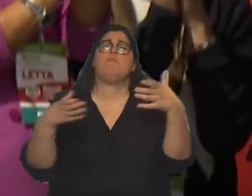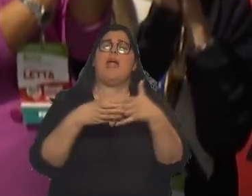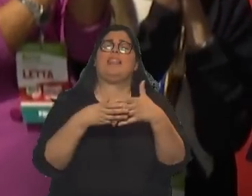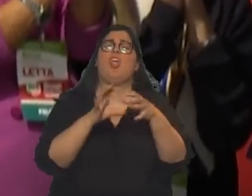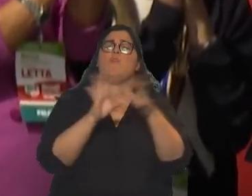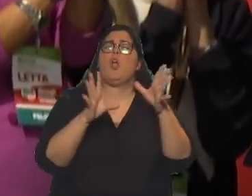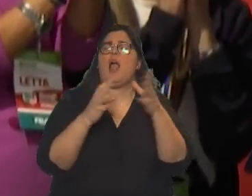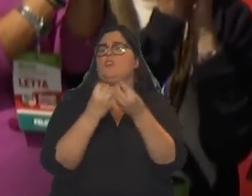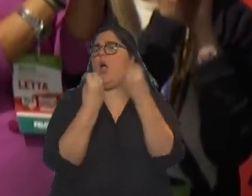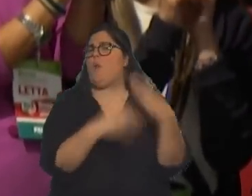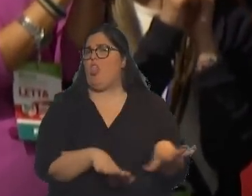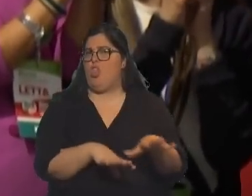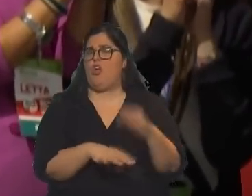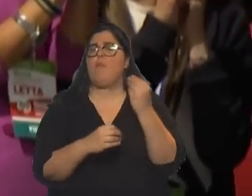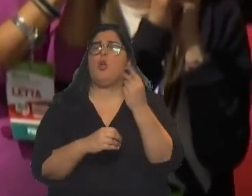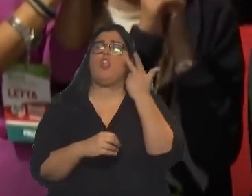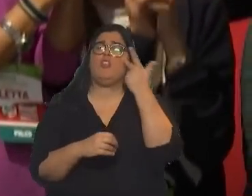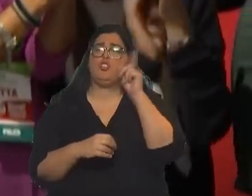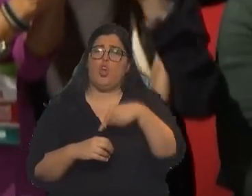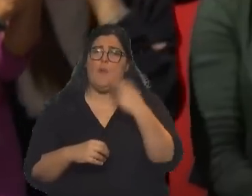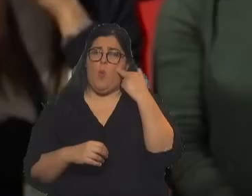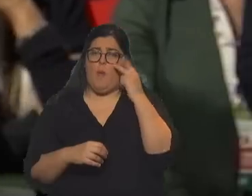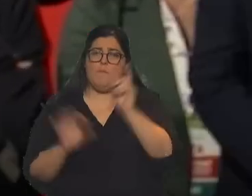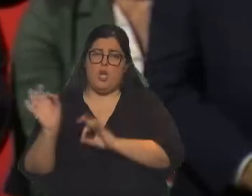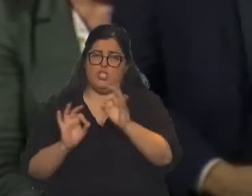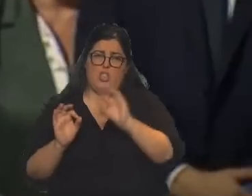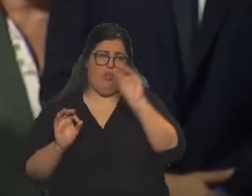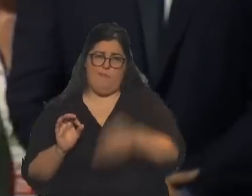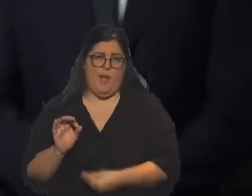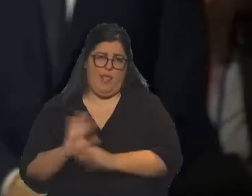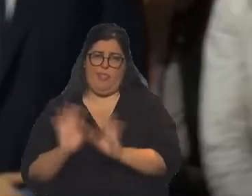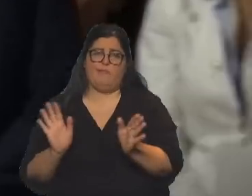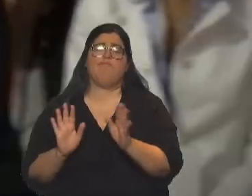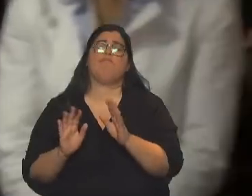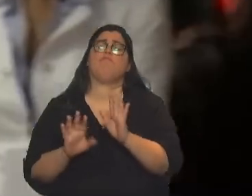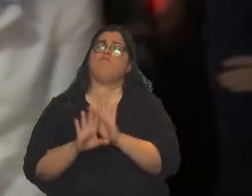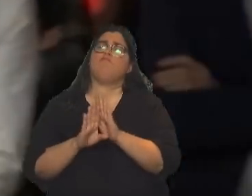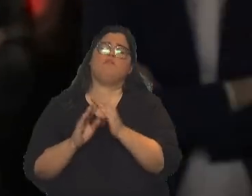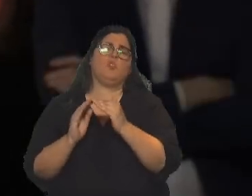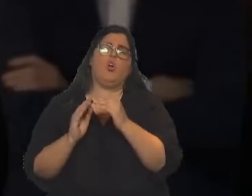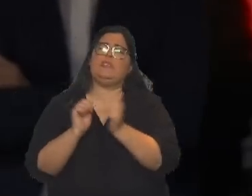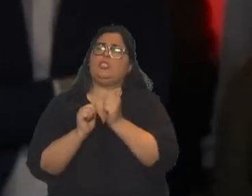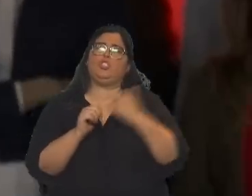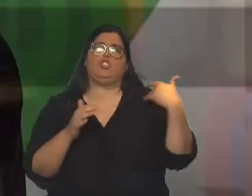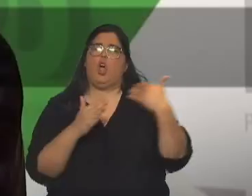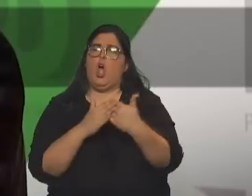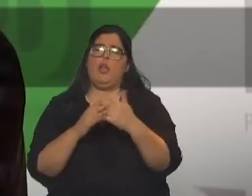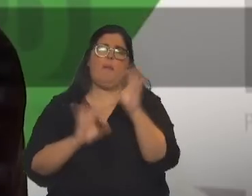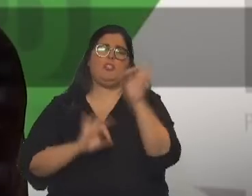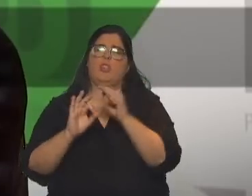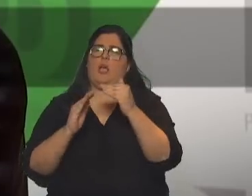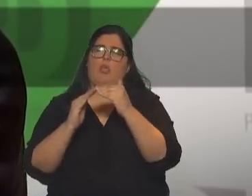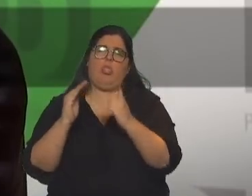Democrático tras su derrota con el 18,9% de los votos, uno de los más bajos de su historia. Oggi